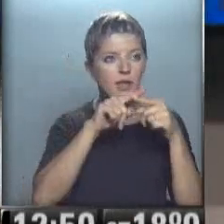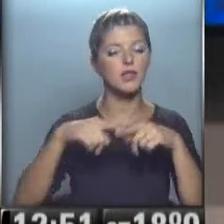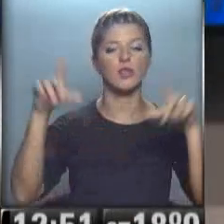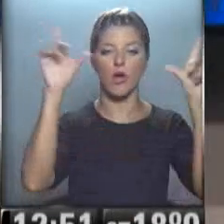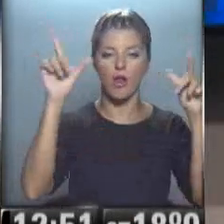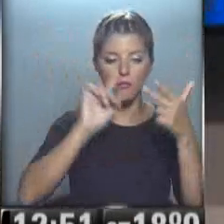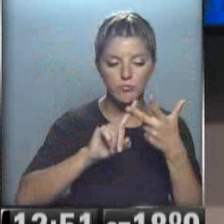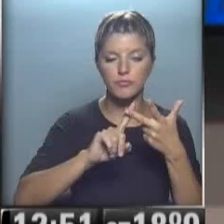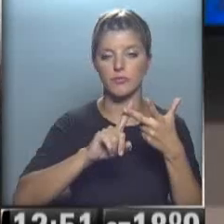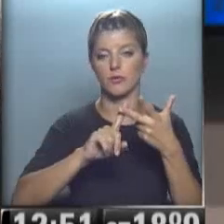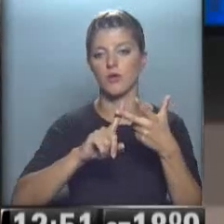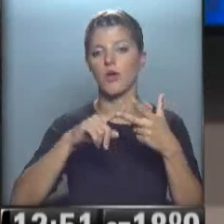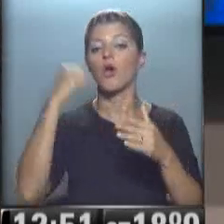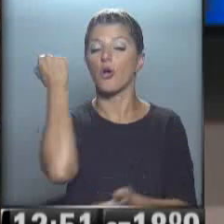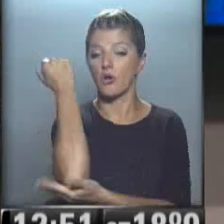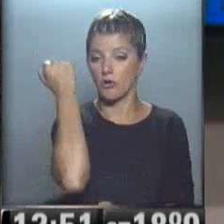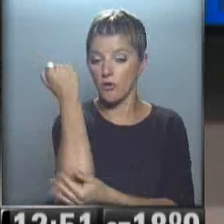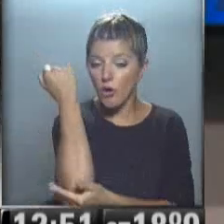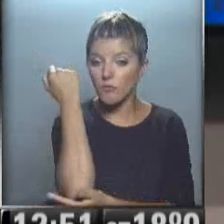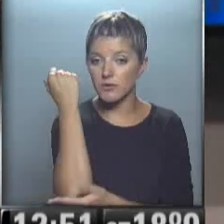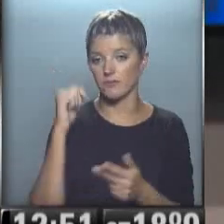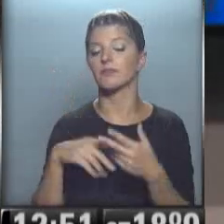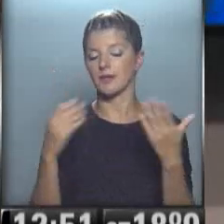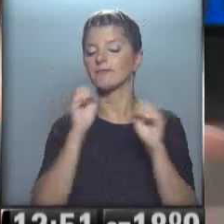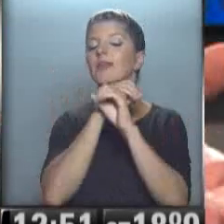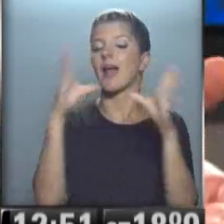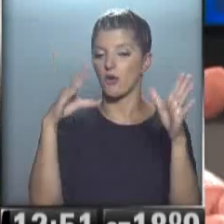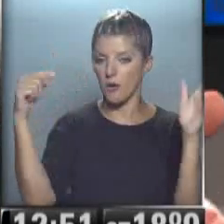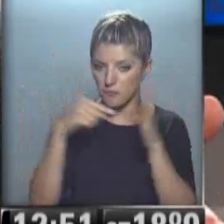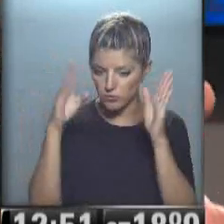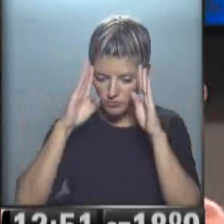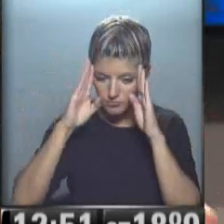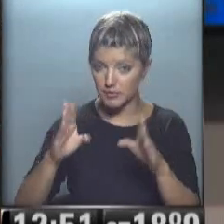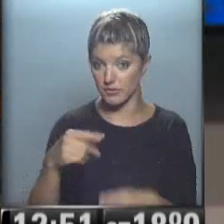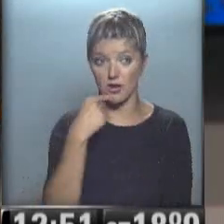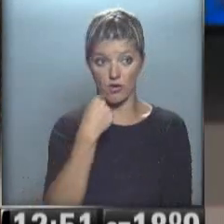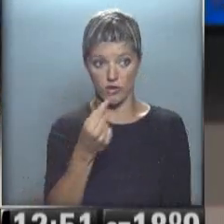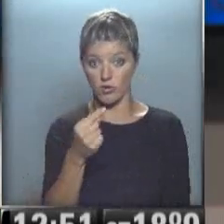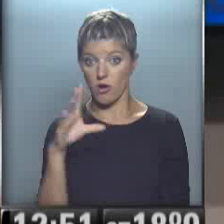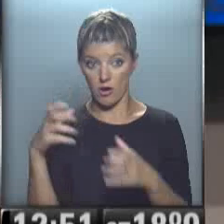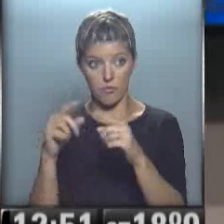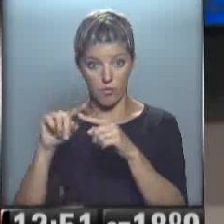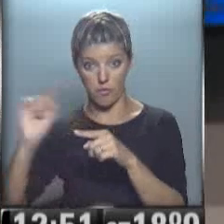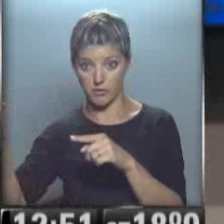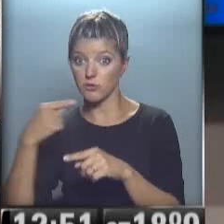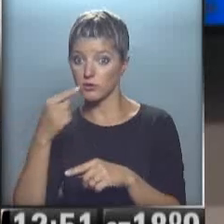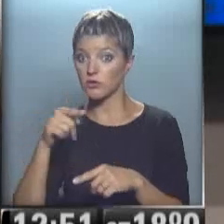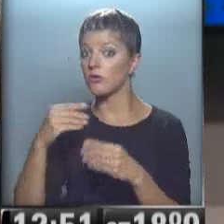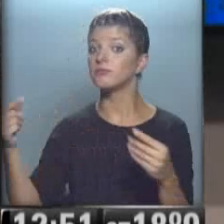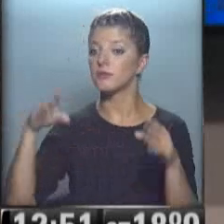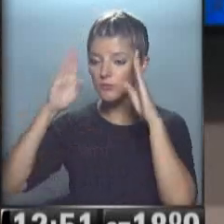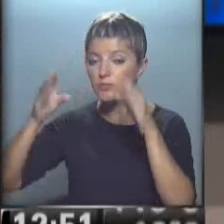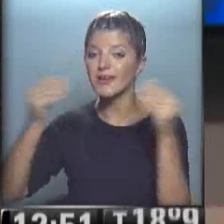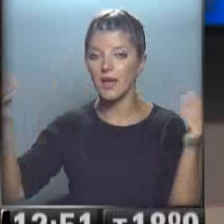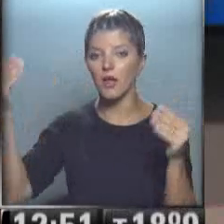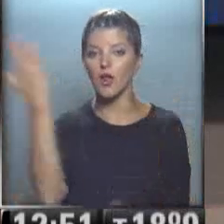Unidos con lo económico está claro que el objetivo Y además lo dijo la propia oposición en en Venezuela es derrocar al